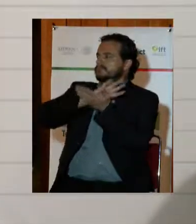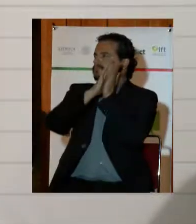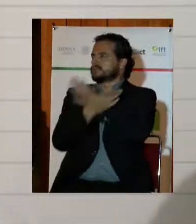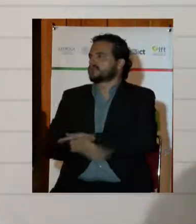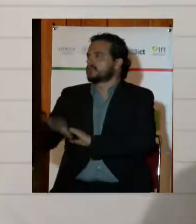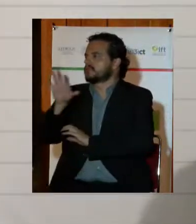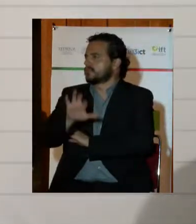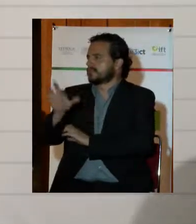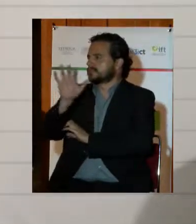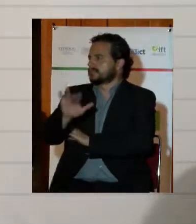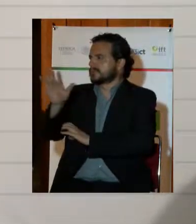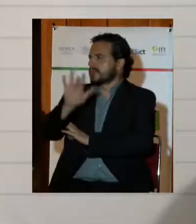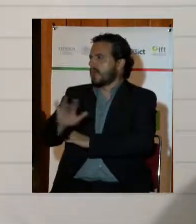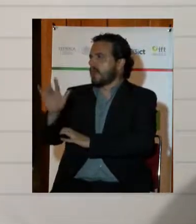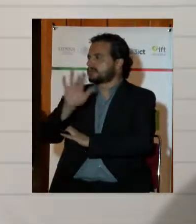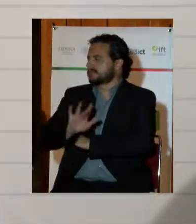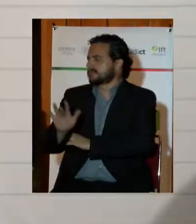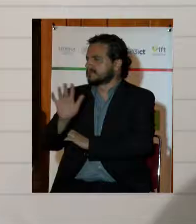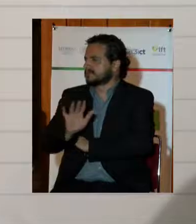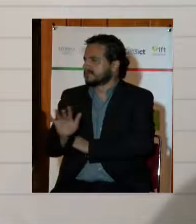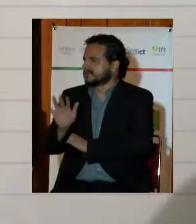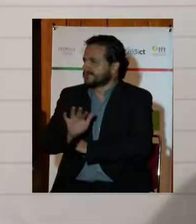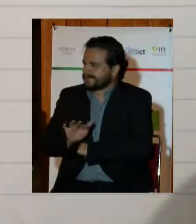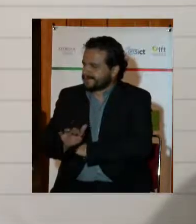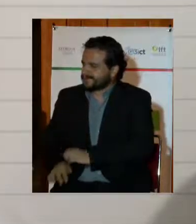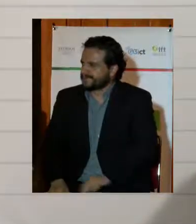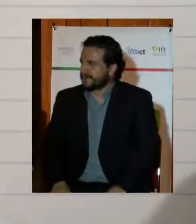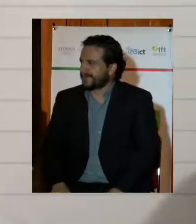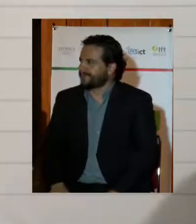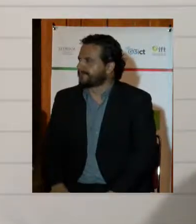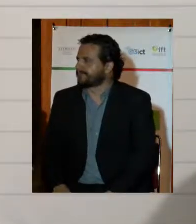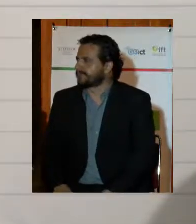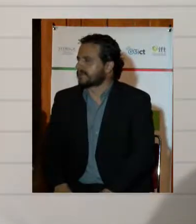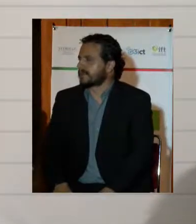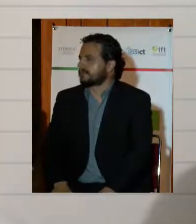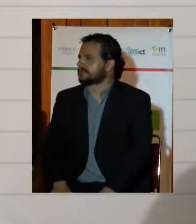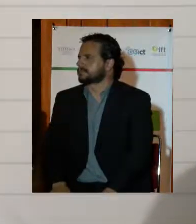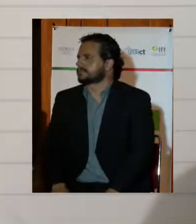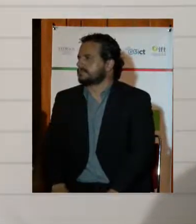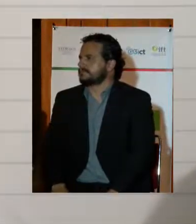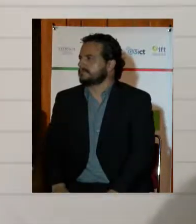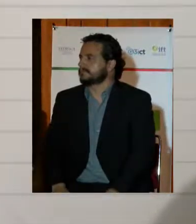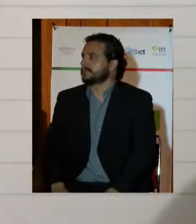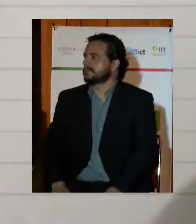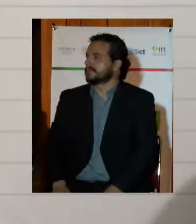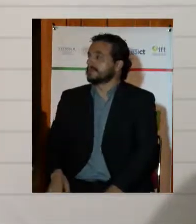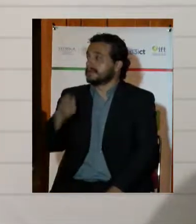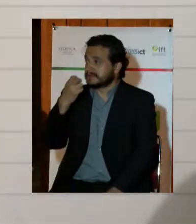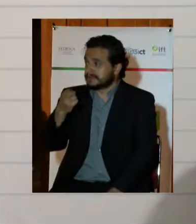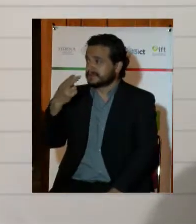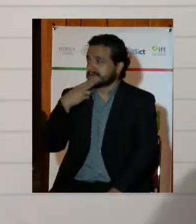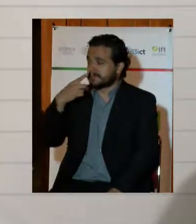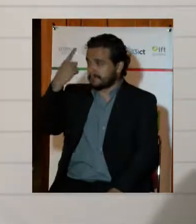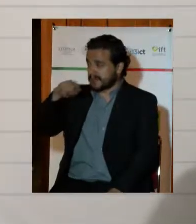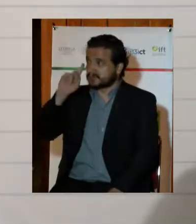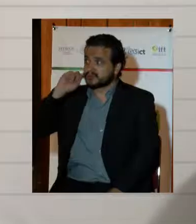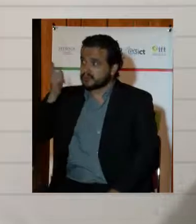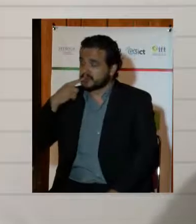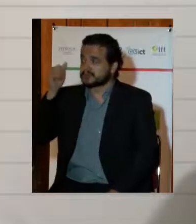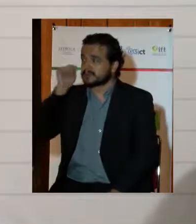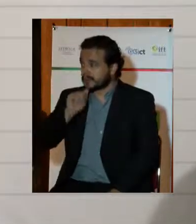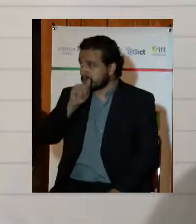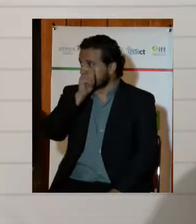idioma extranjero, sino también en el mismo idioma en caso de ser requerido. Y esta es una tecnología de gran ayuda para